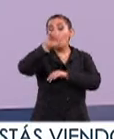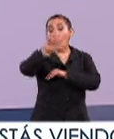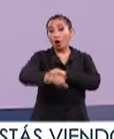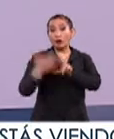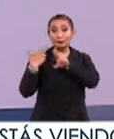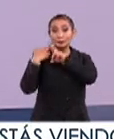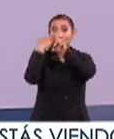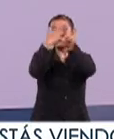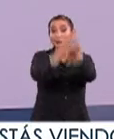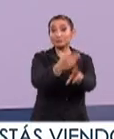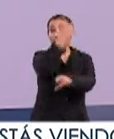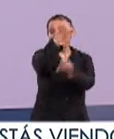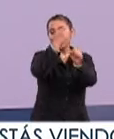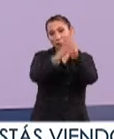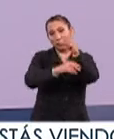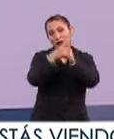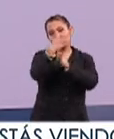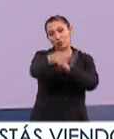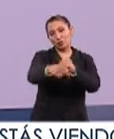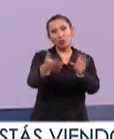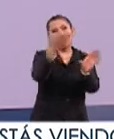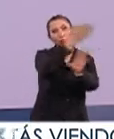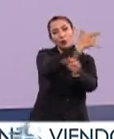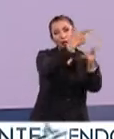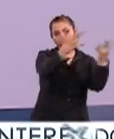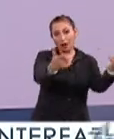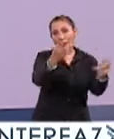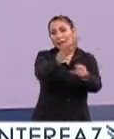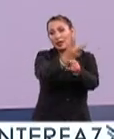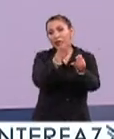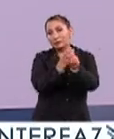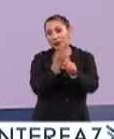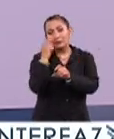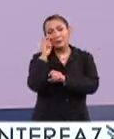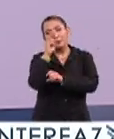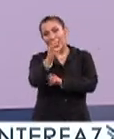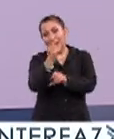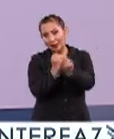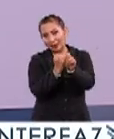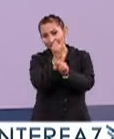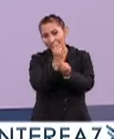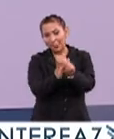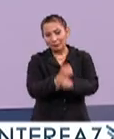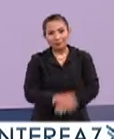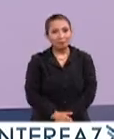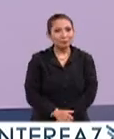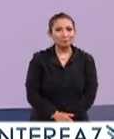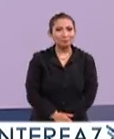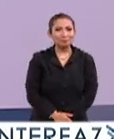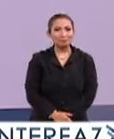que celebramos un año más de su fundación, los invitamos a ver el siguiente trabajo periodístico.